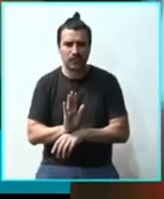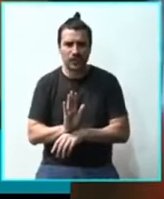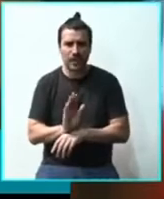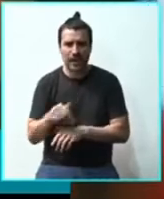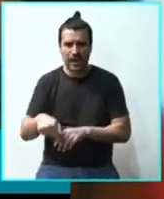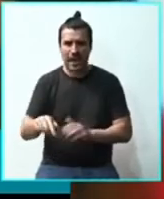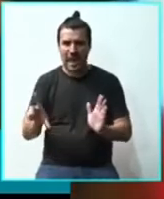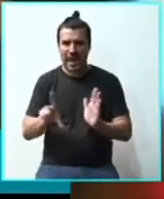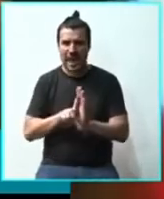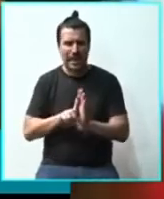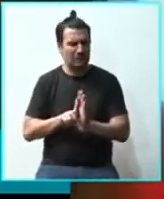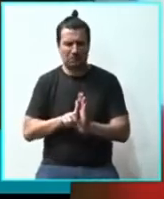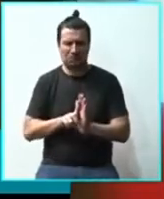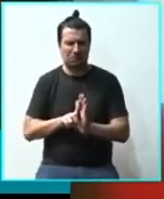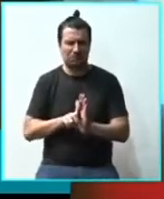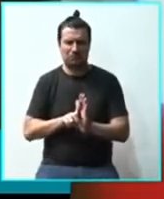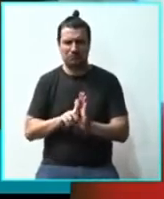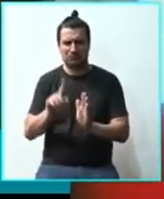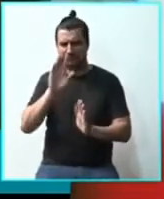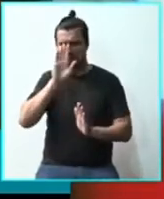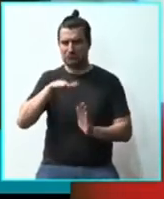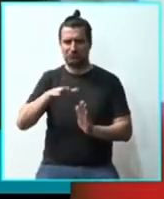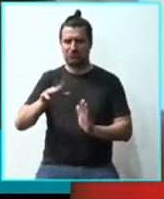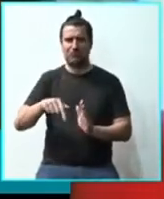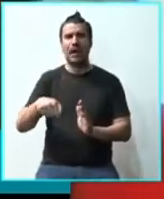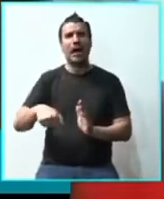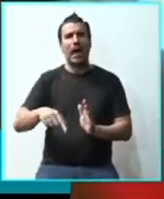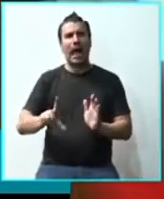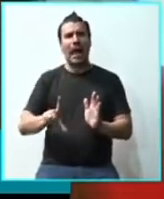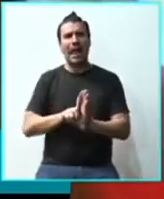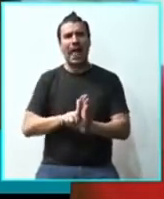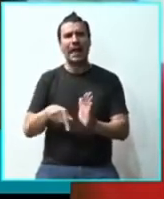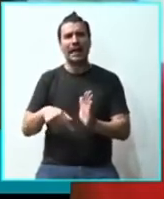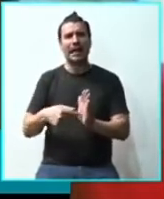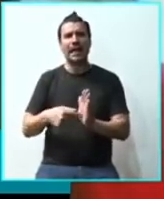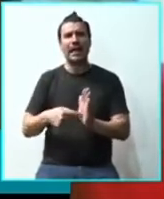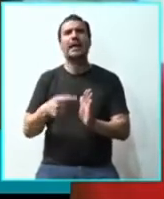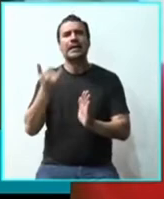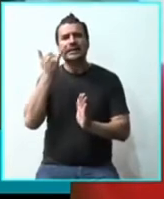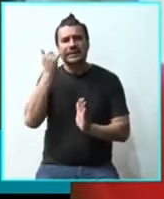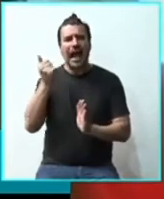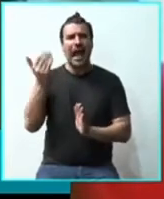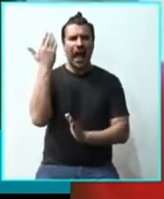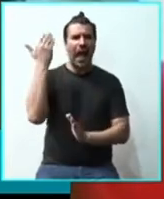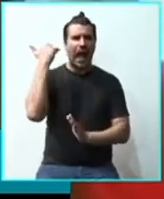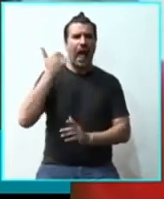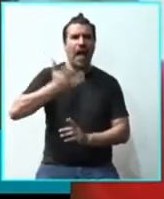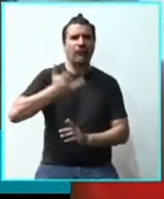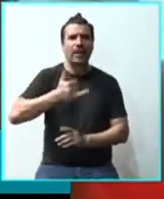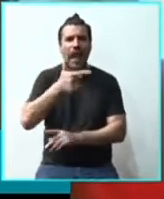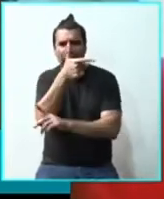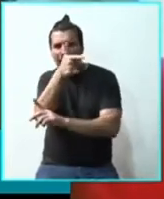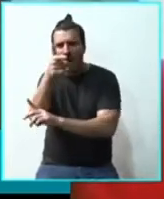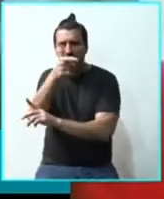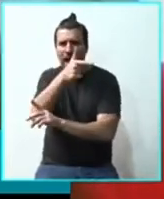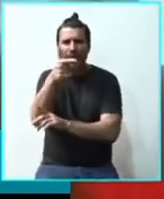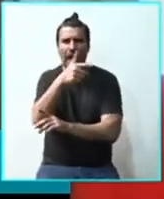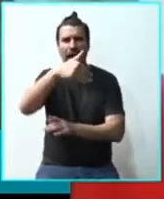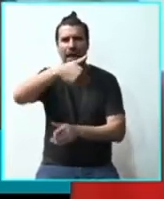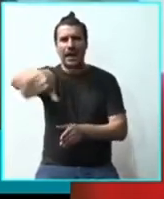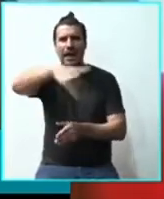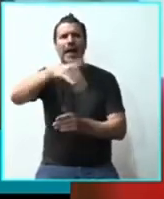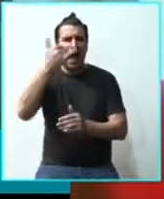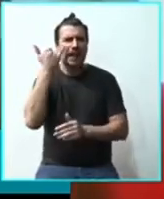una ley que pone algunos controles, algo que existía desde hace mucho tiempo, ¿sí? Digo,